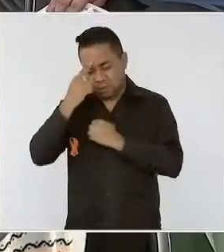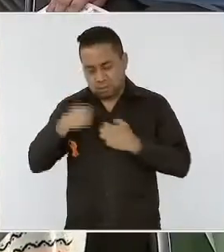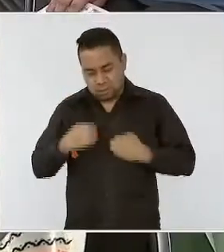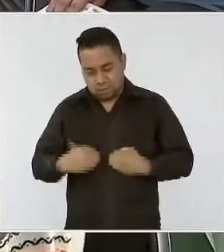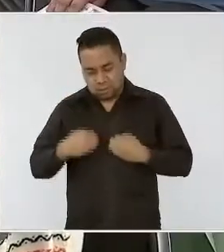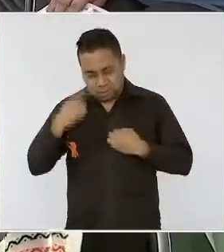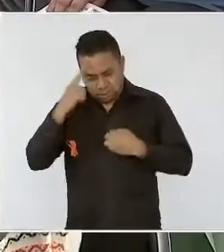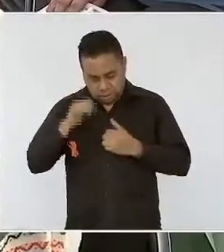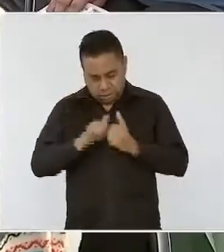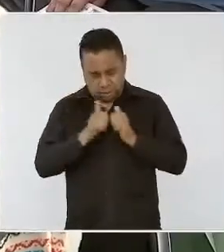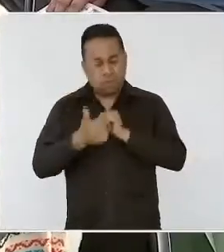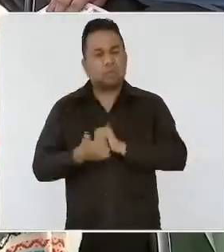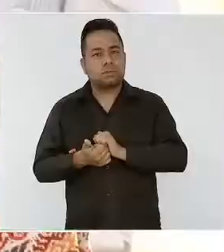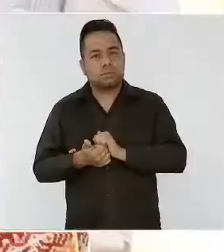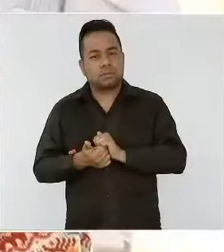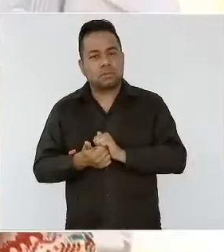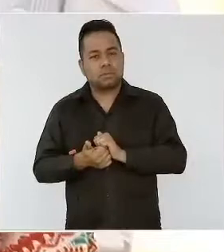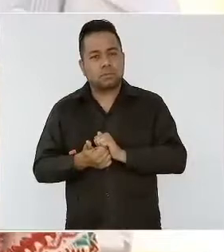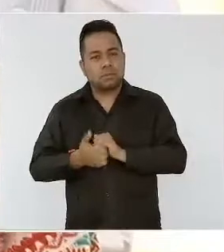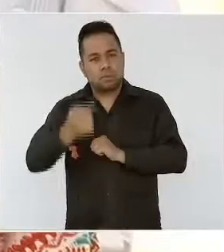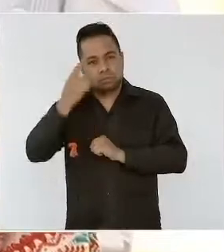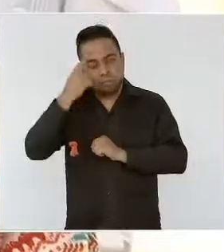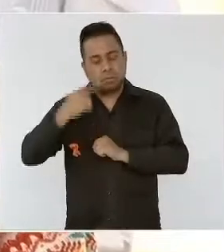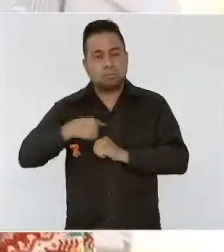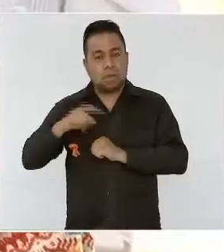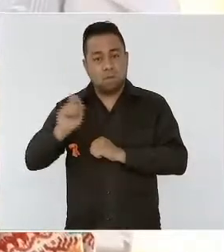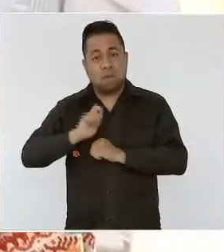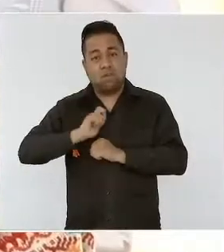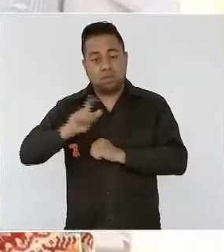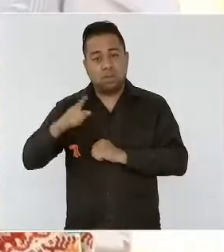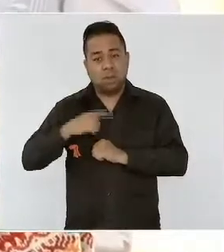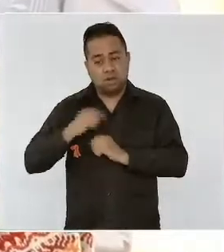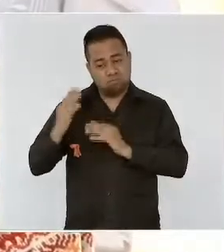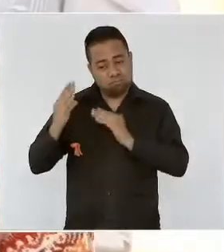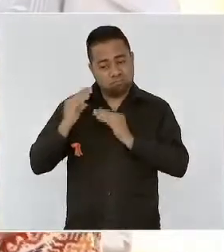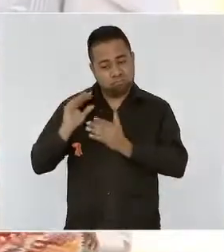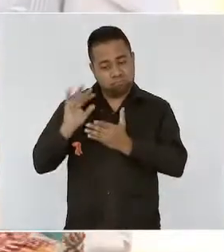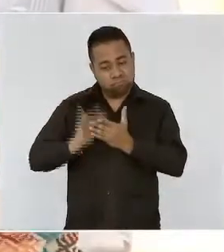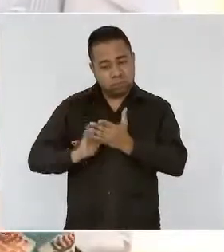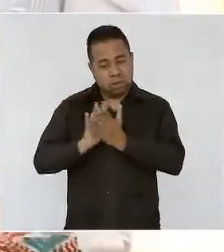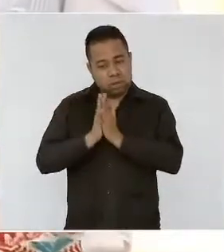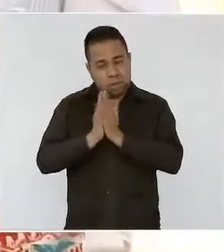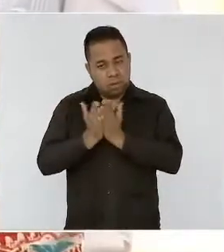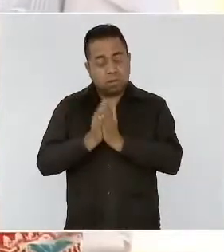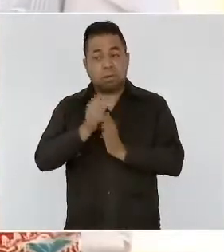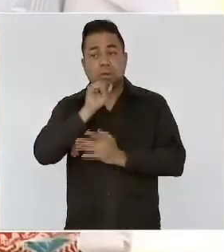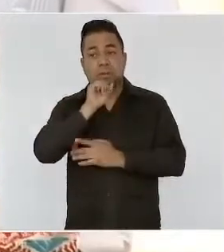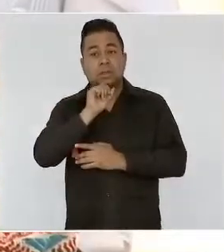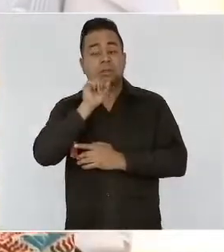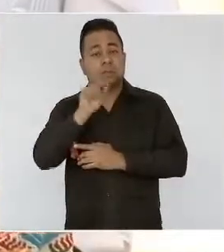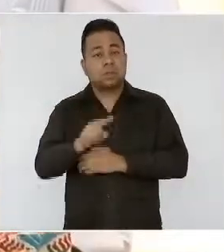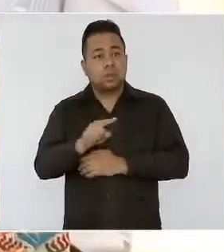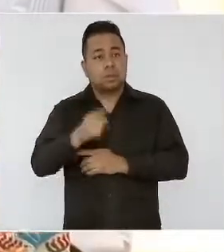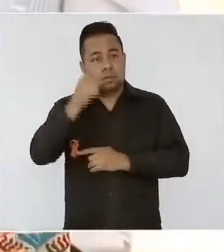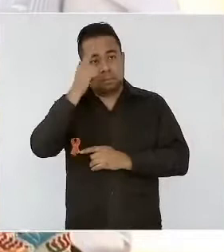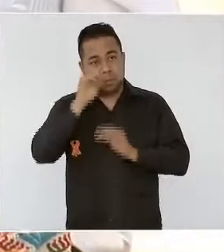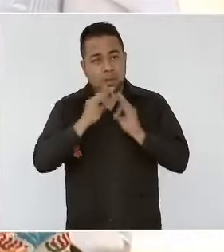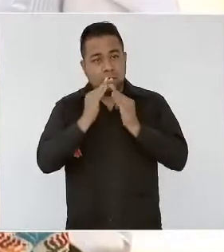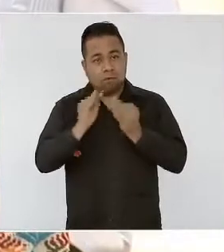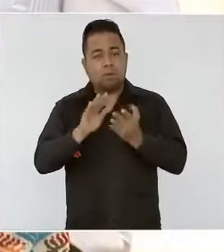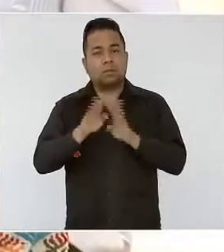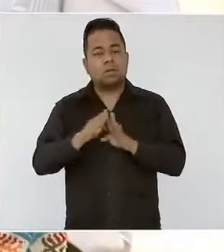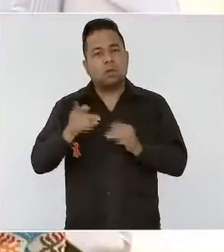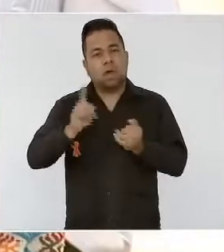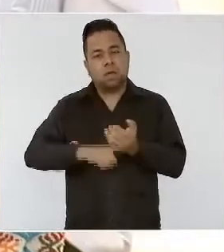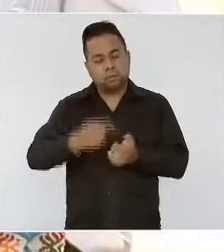vida, en mi formación profesional e incluso también en mi formación